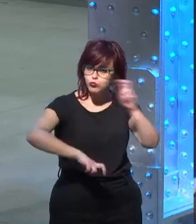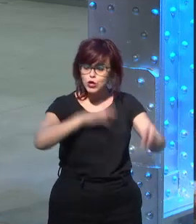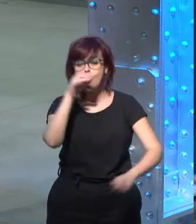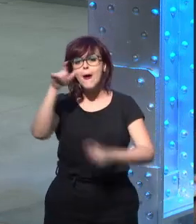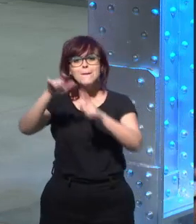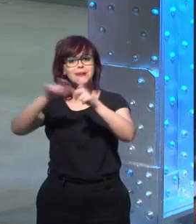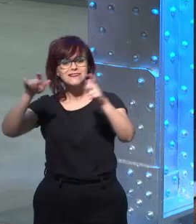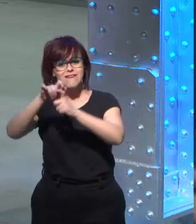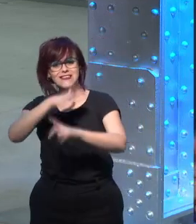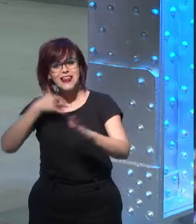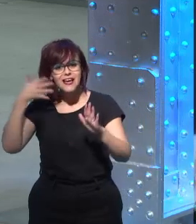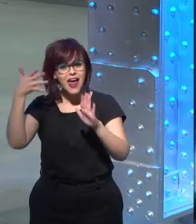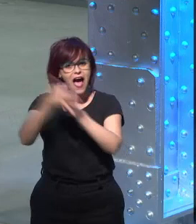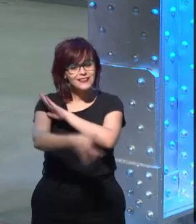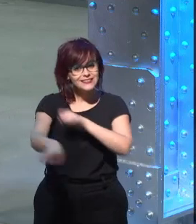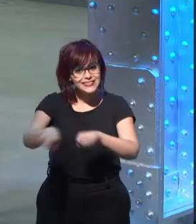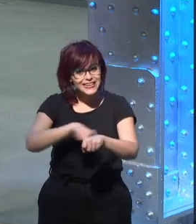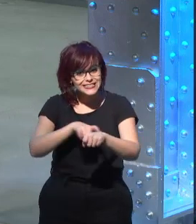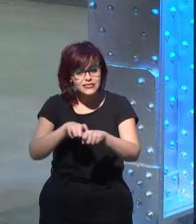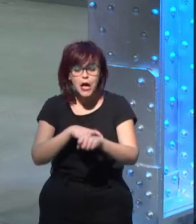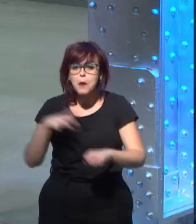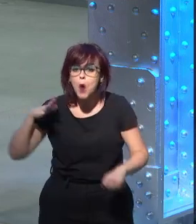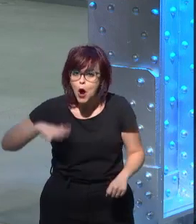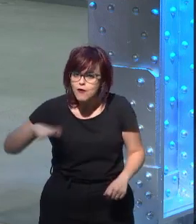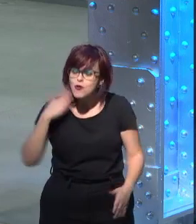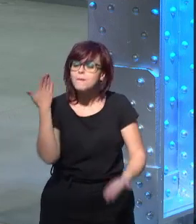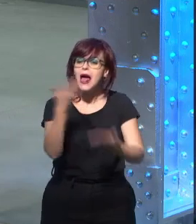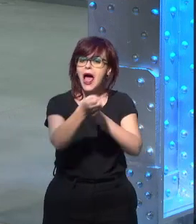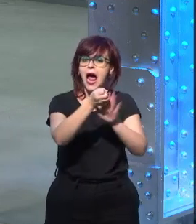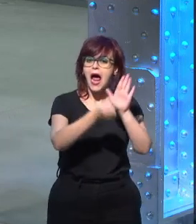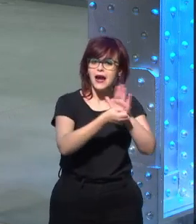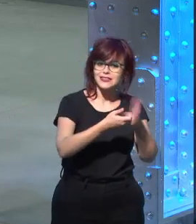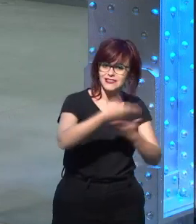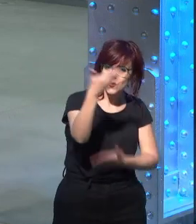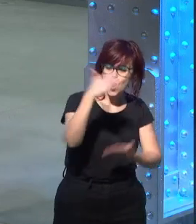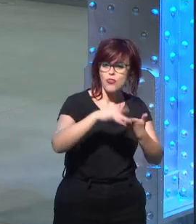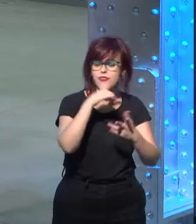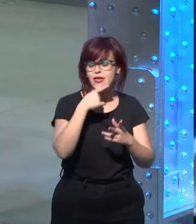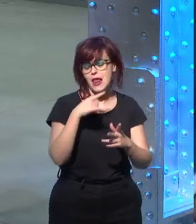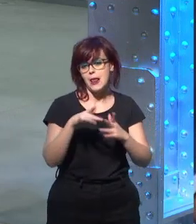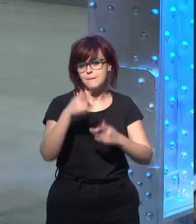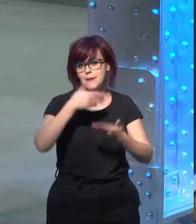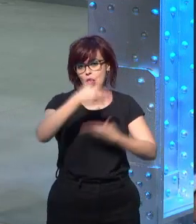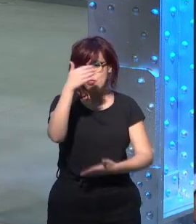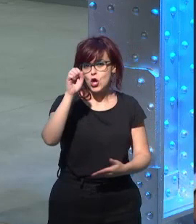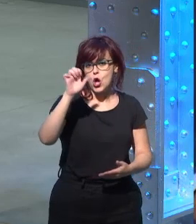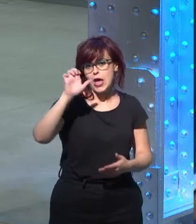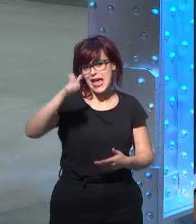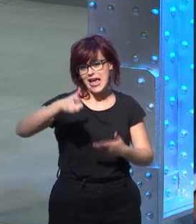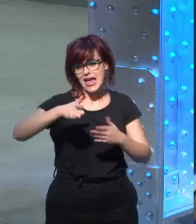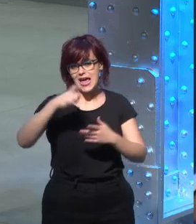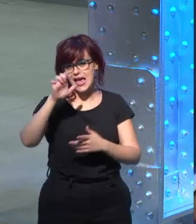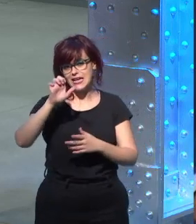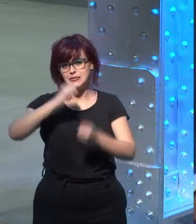que quieran definir las características, que lean el artículo en expansión que publicó Alba Casilda